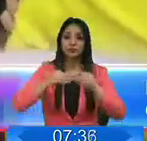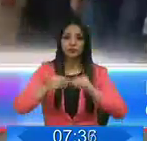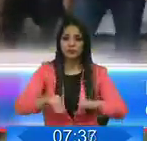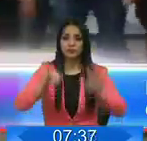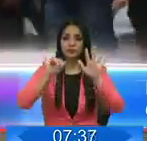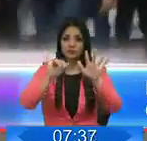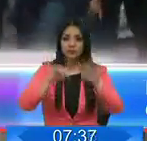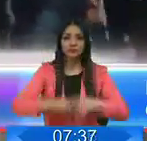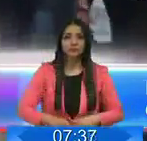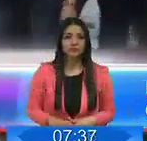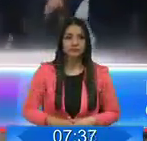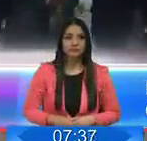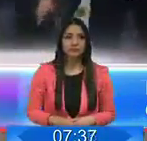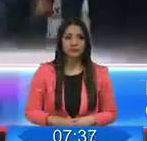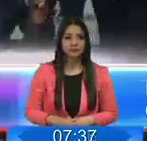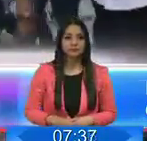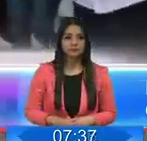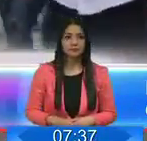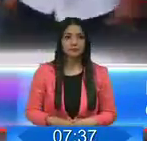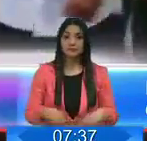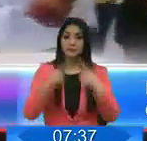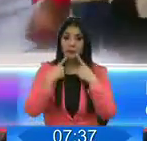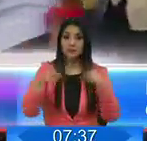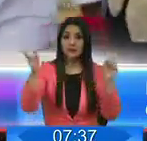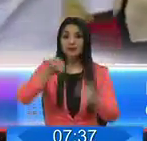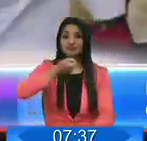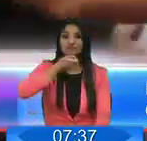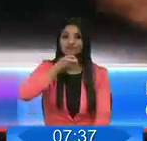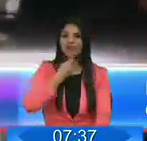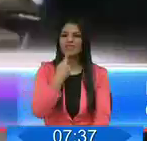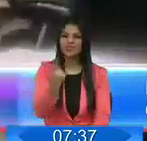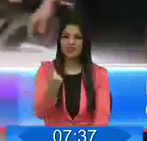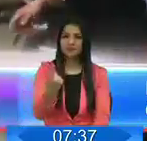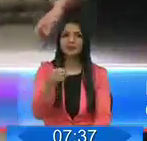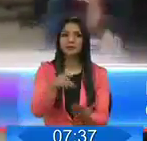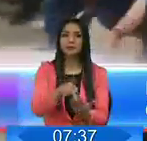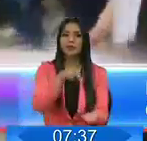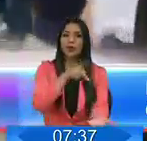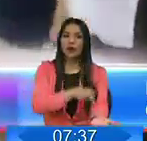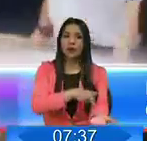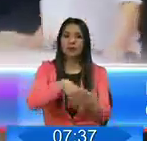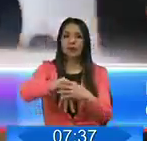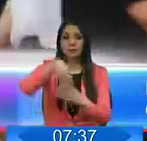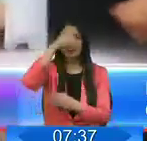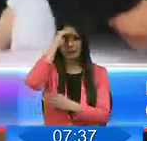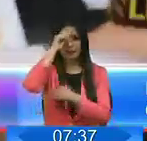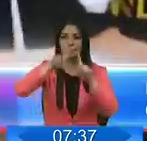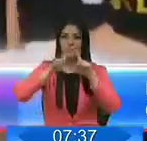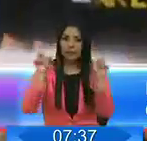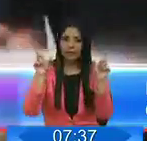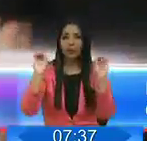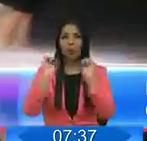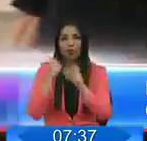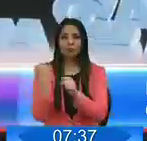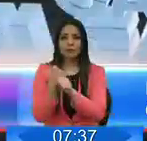Guerrero. Dentro de sus declaraciones, se refirió acerca de programas de emprendimiento y generación de